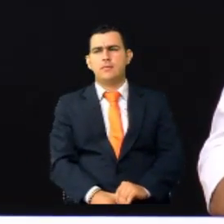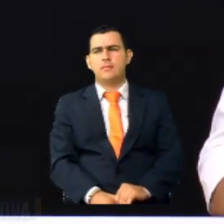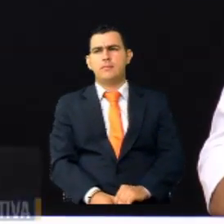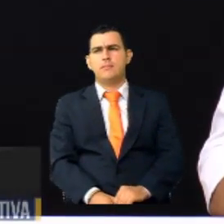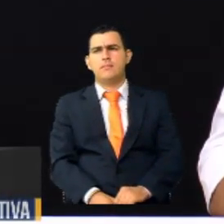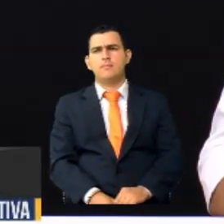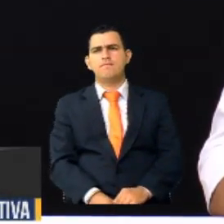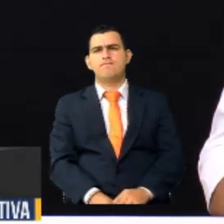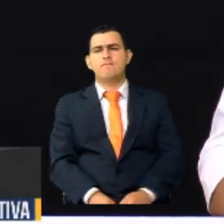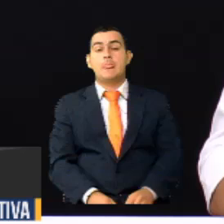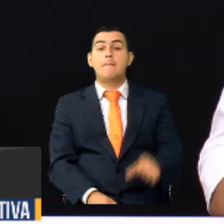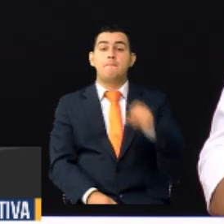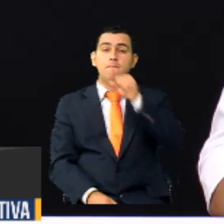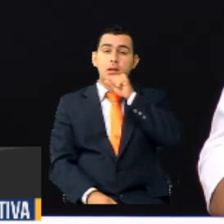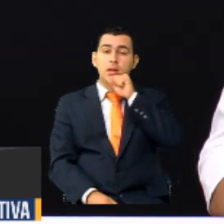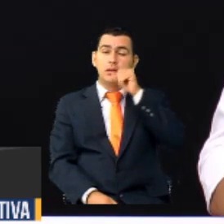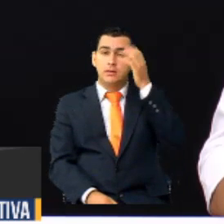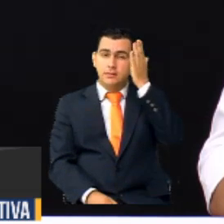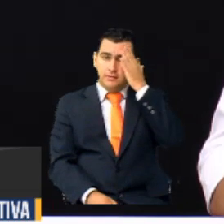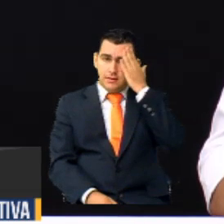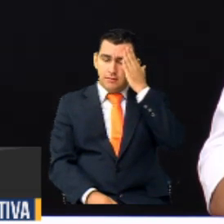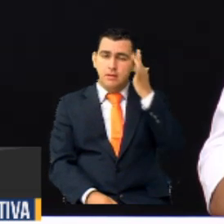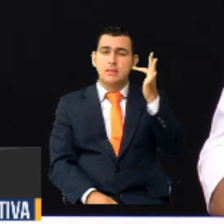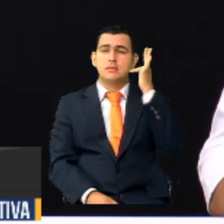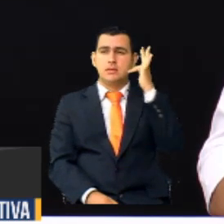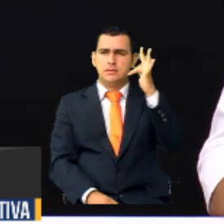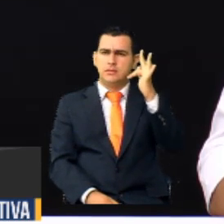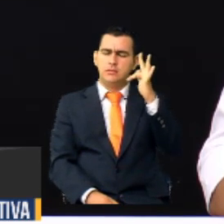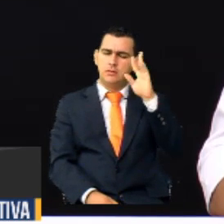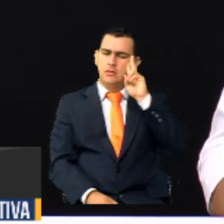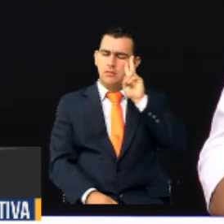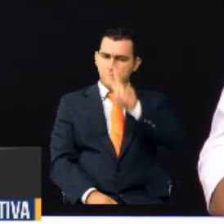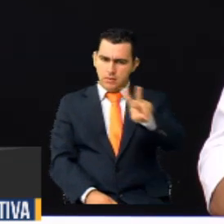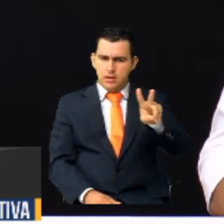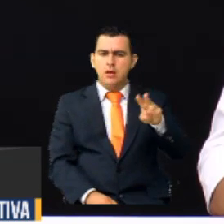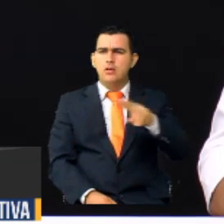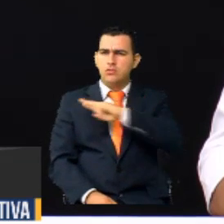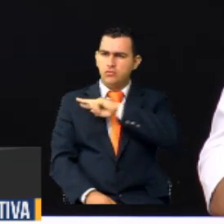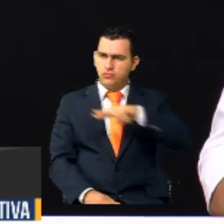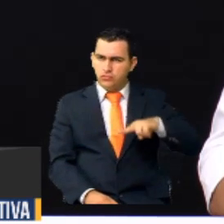Barranca Bermeja sabe y ha sido testigo de la forma como hemos adelantado nuestra campaña,